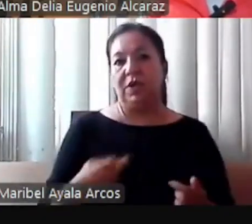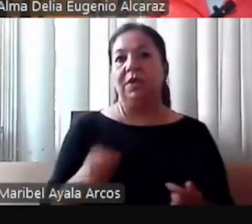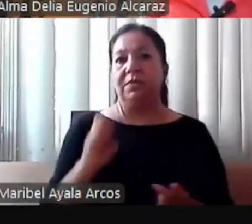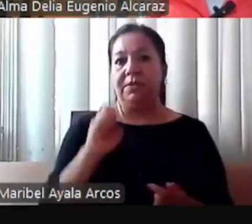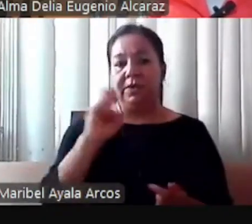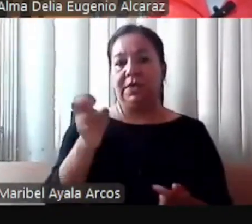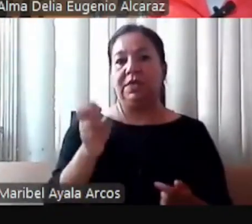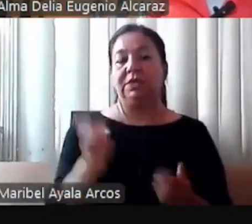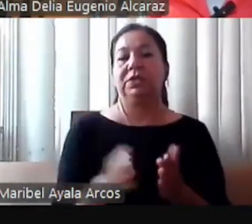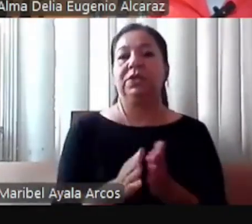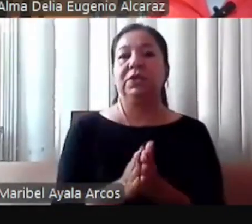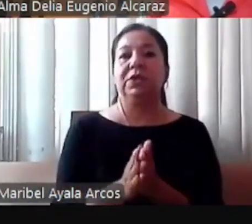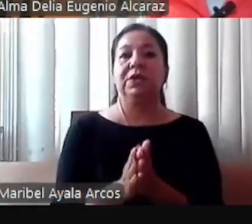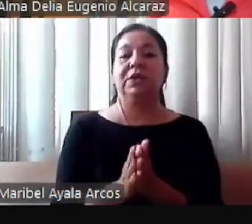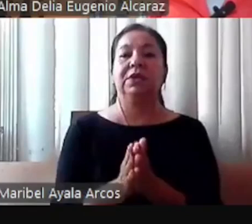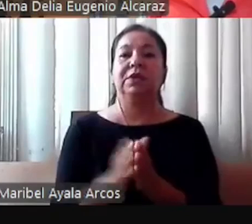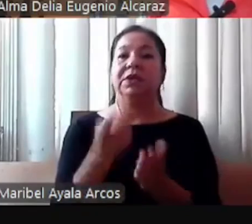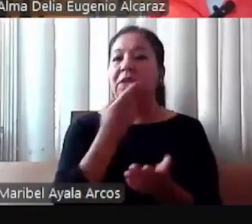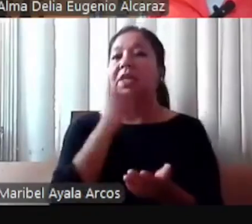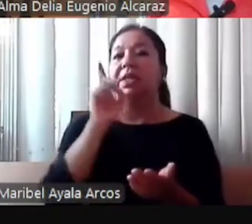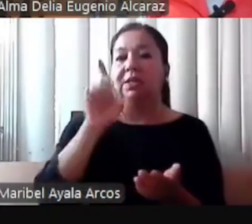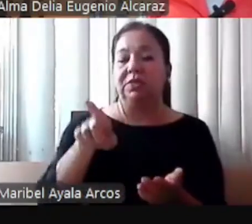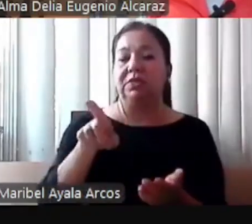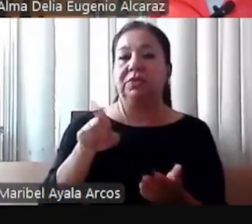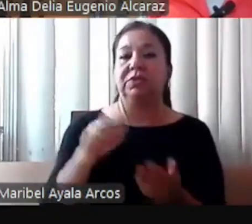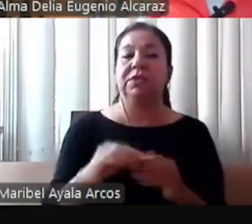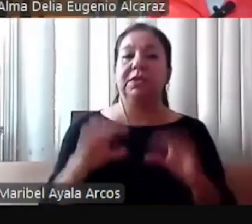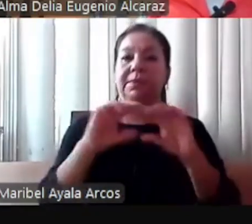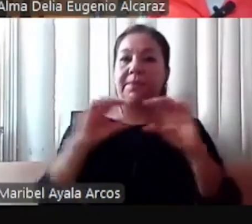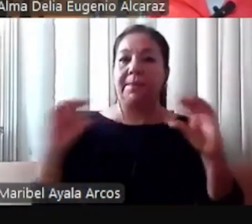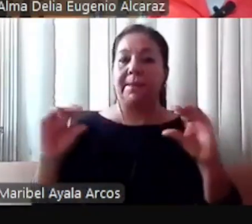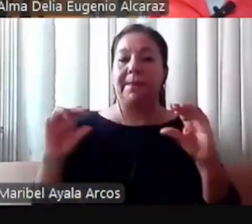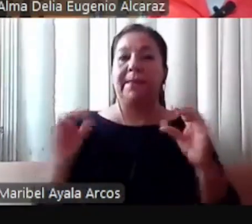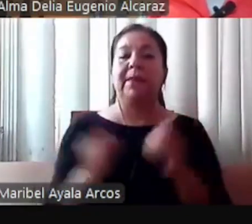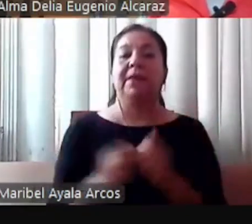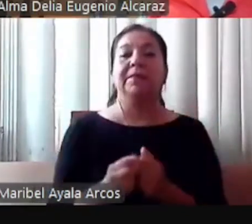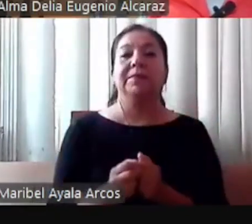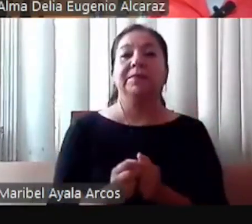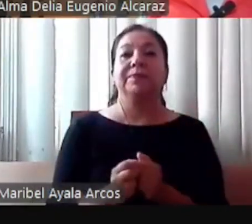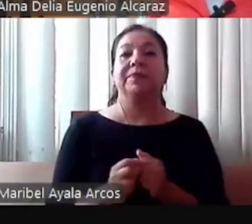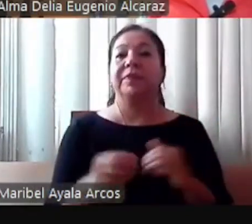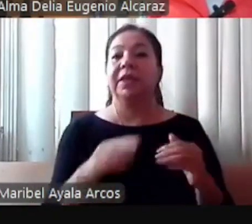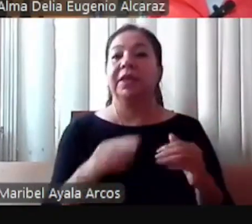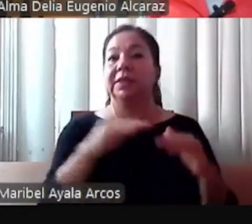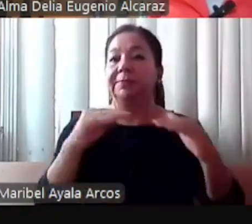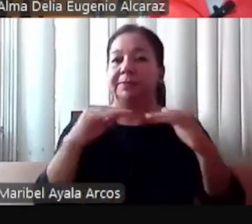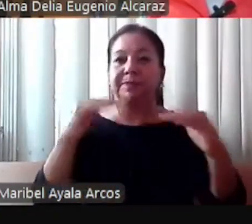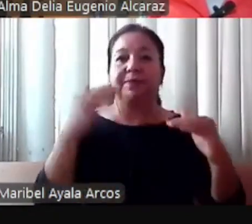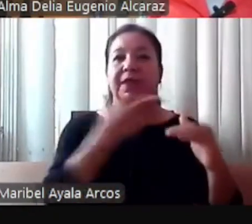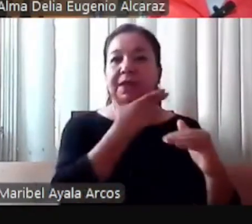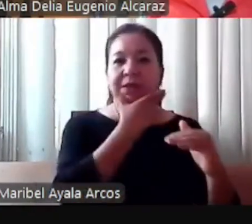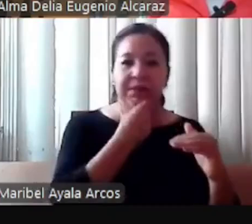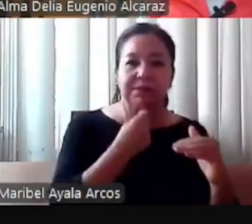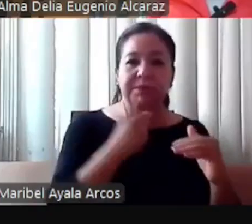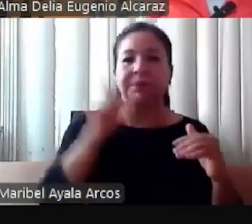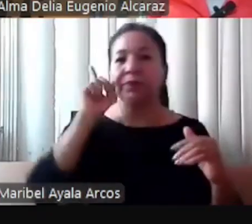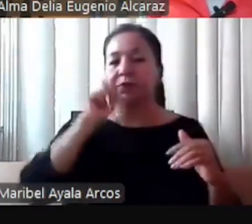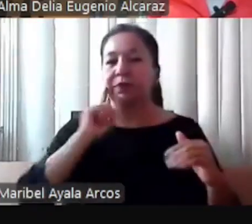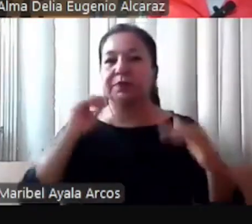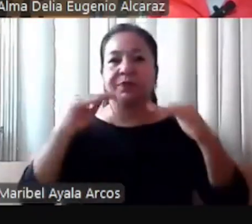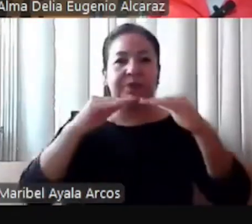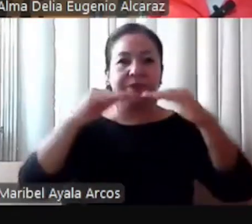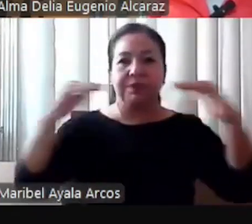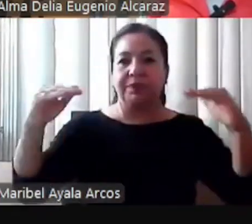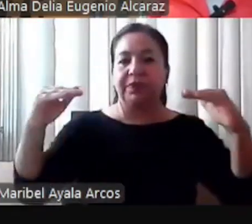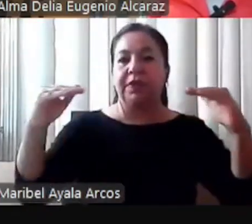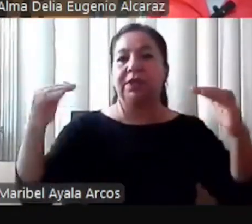agravios esgrimidos en este apartado. Así, con base en la perspectiva de género y toda vez que resultaron infundados los motivos de los agravios